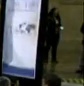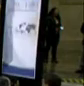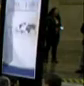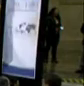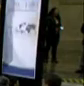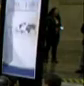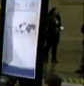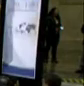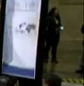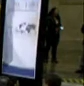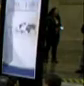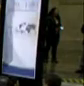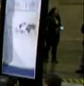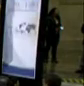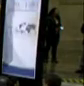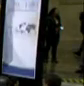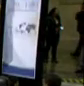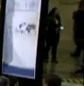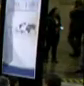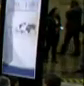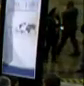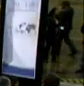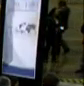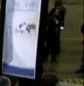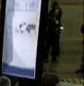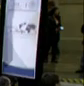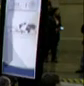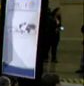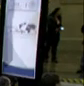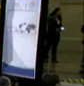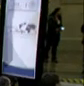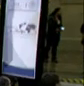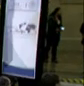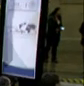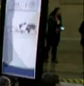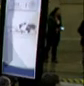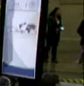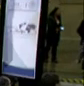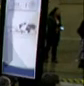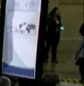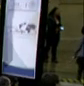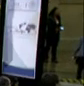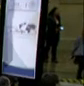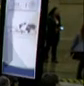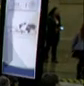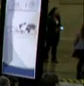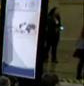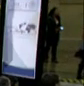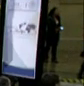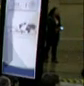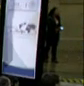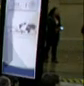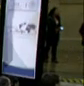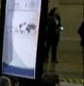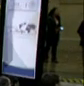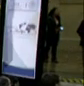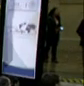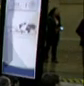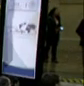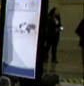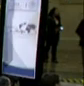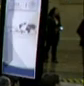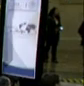Buenas tardes, muchísimas gracias. Permítanme comenzar con un saludo mío y de Alicia Bárcena, la secretaria ejecutiva de